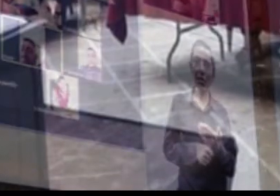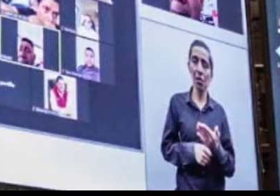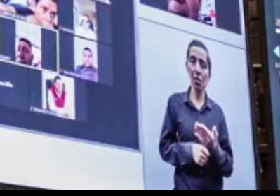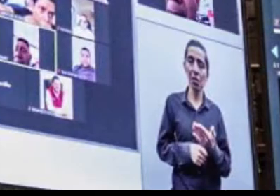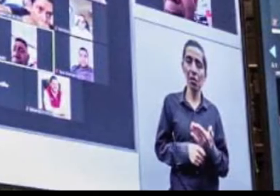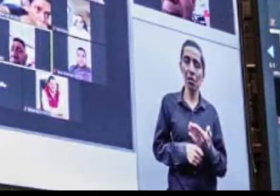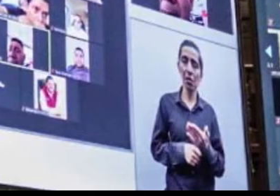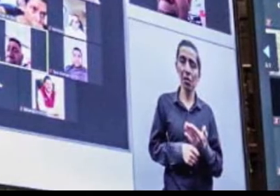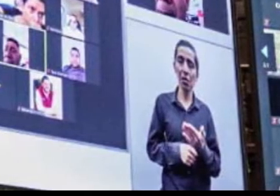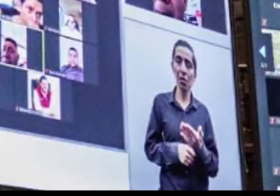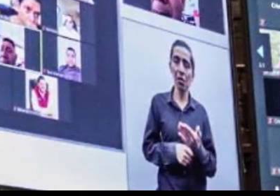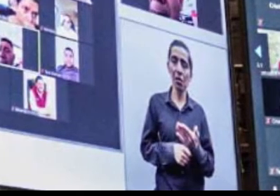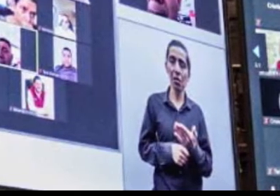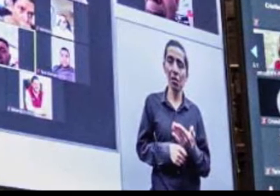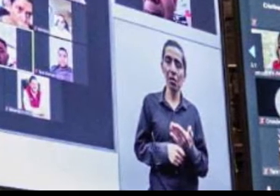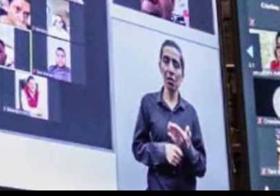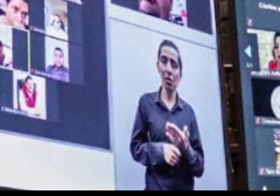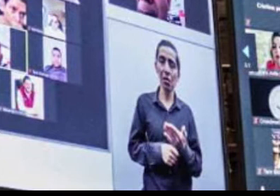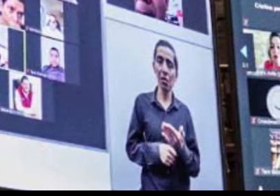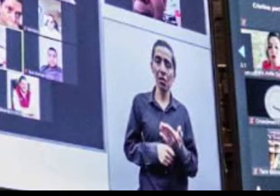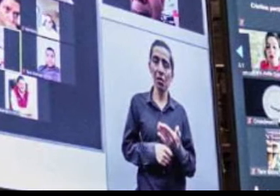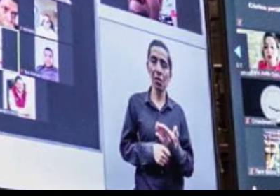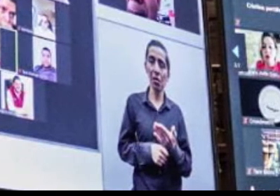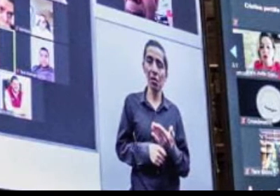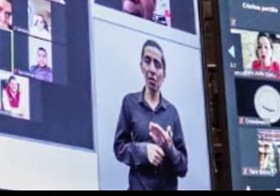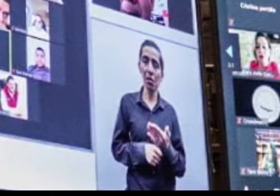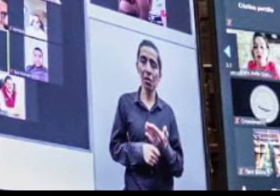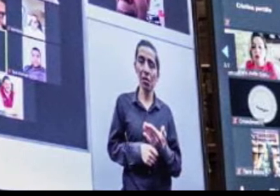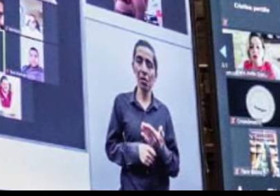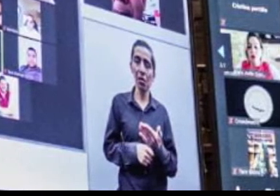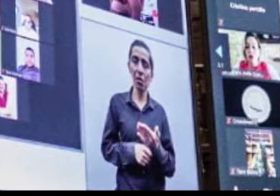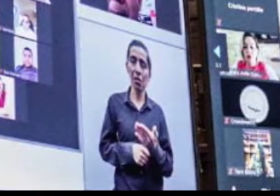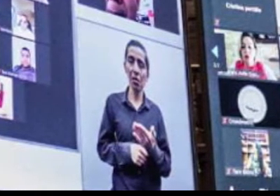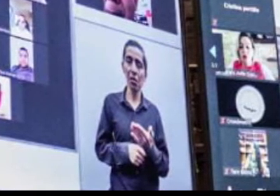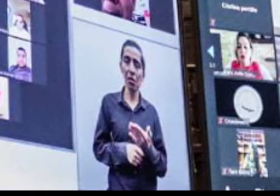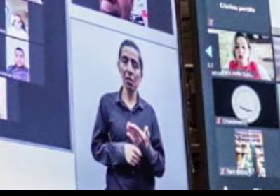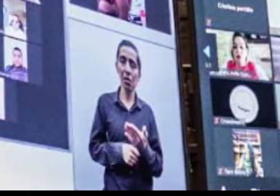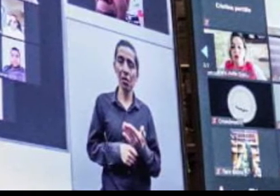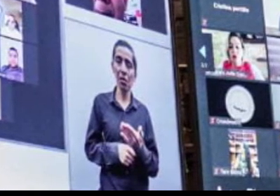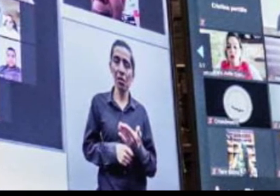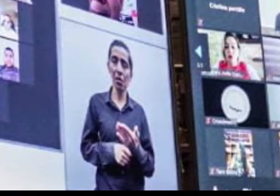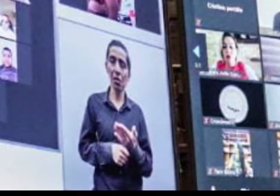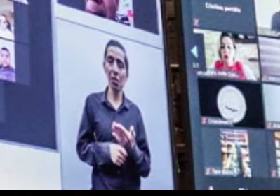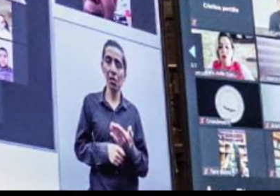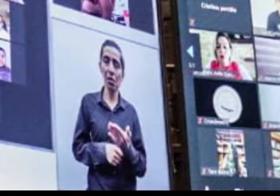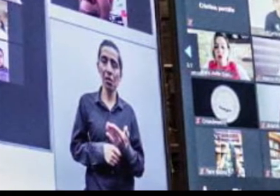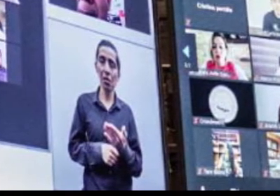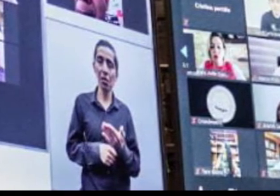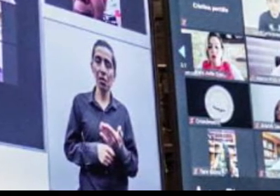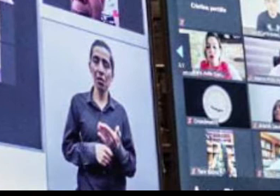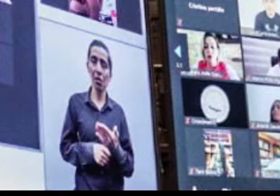servicios de catastro y derechos por servicios oficiales a cargo de la Subsecretaría de Enlace Legislativo. Ante